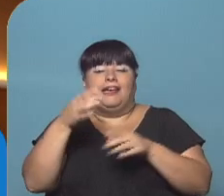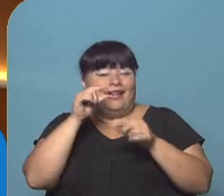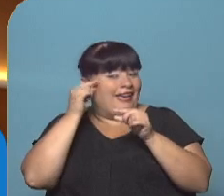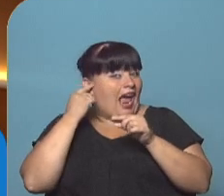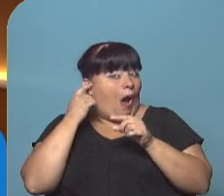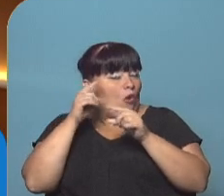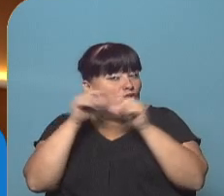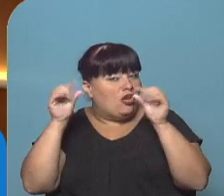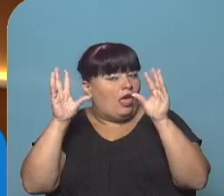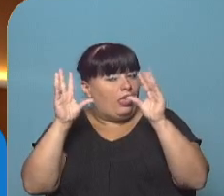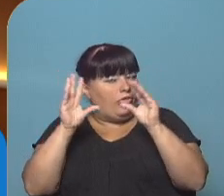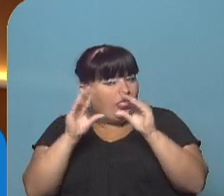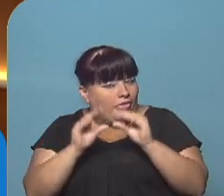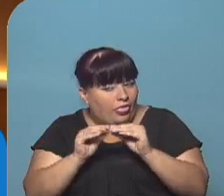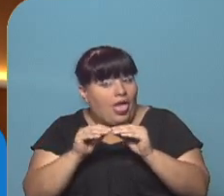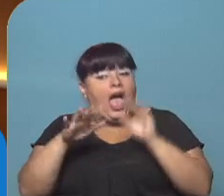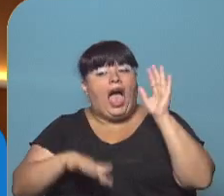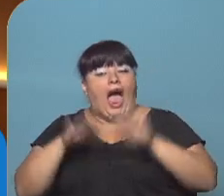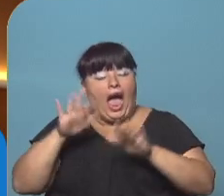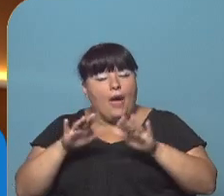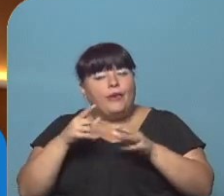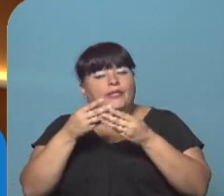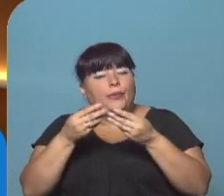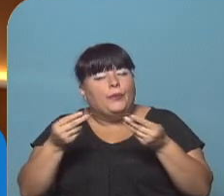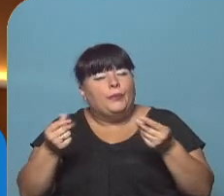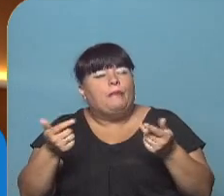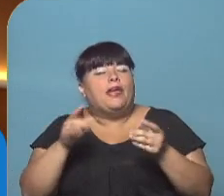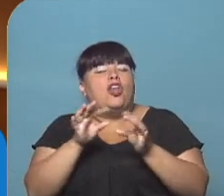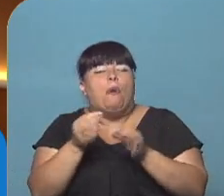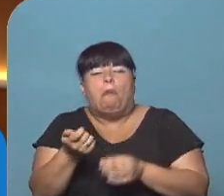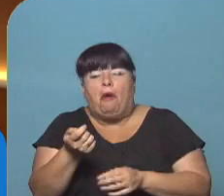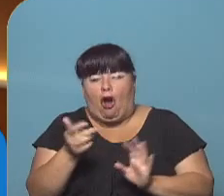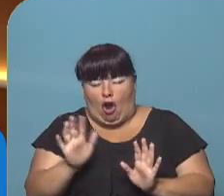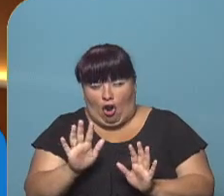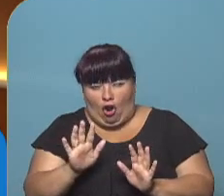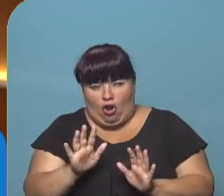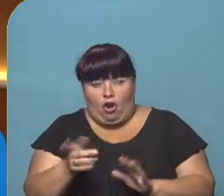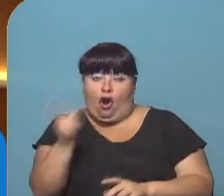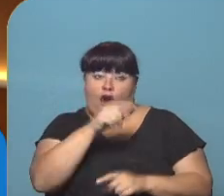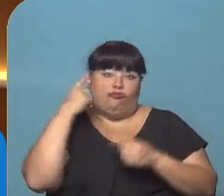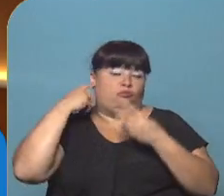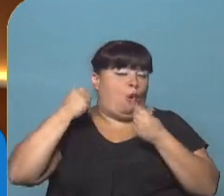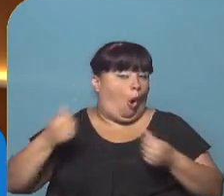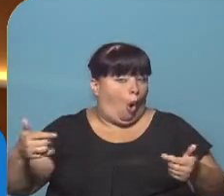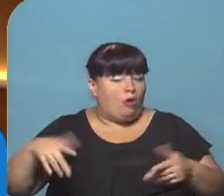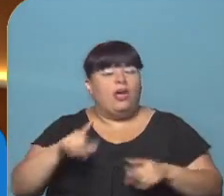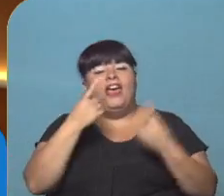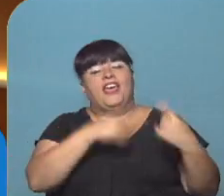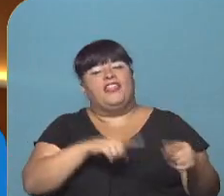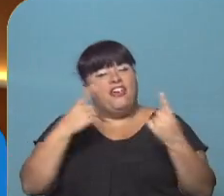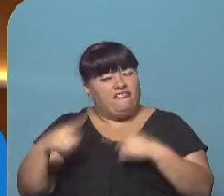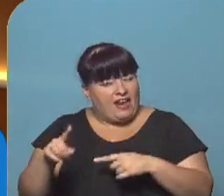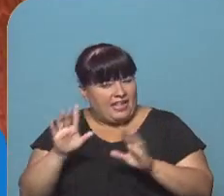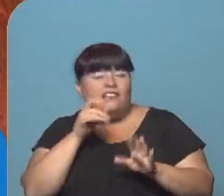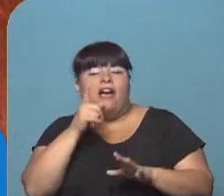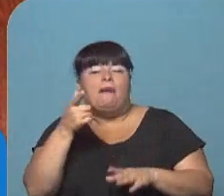conducto auditivo y que a veces hay una supuración, pero mucho más escasa. Un diagnóstico diferencial